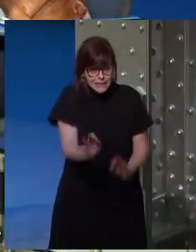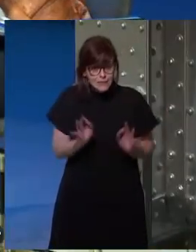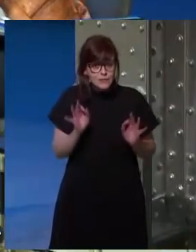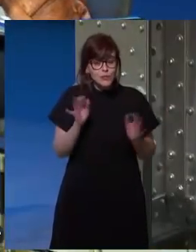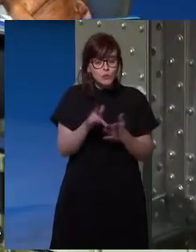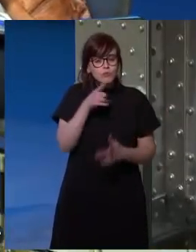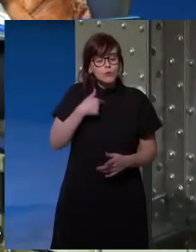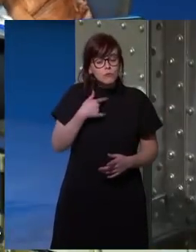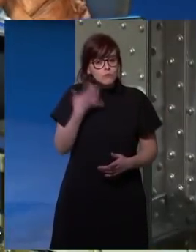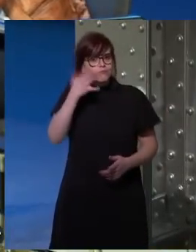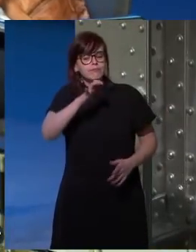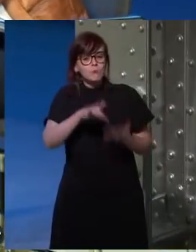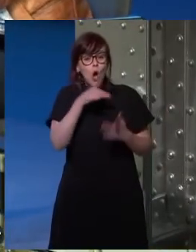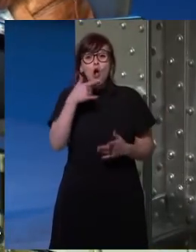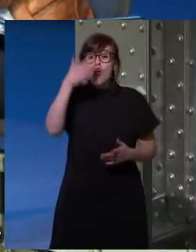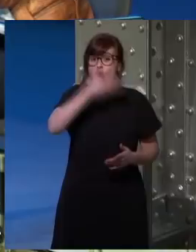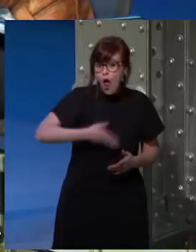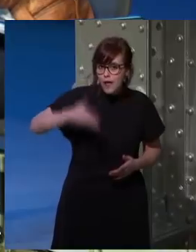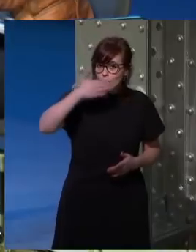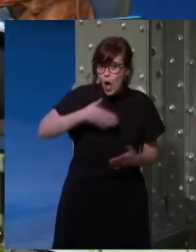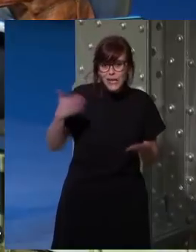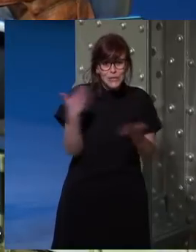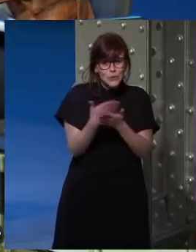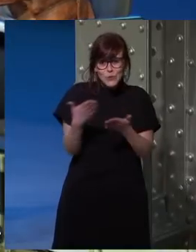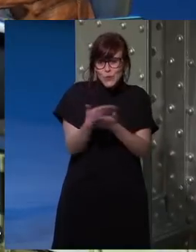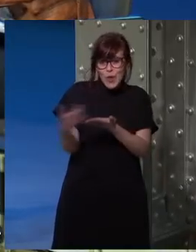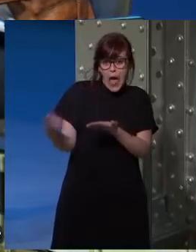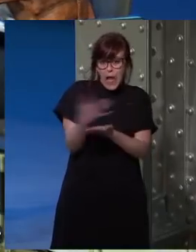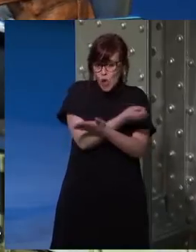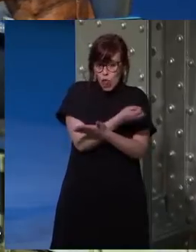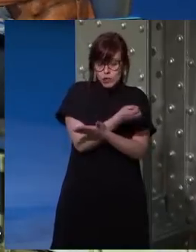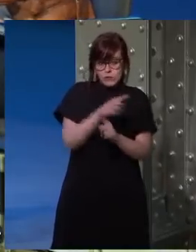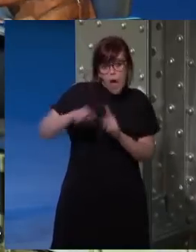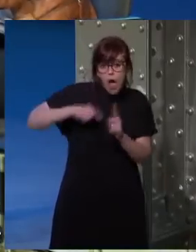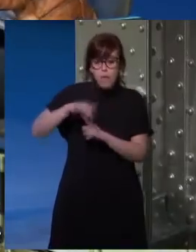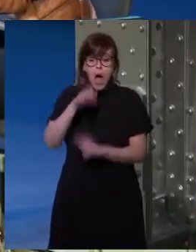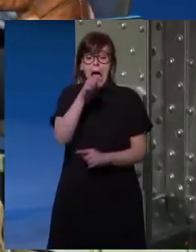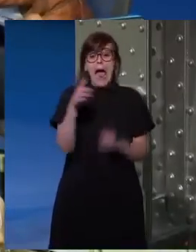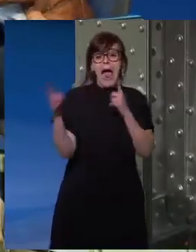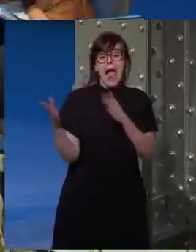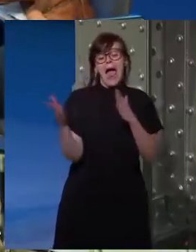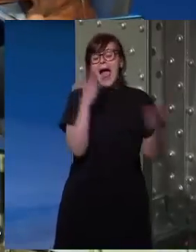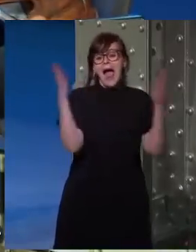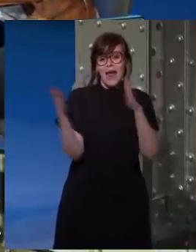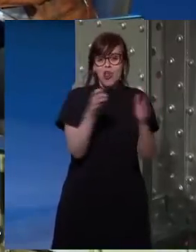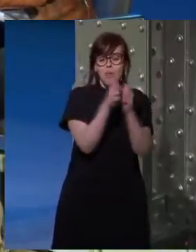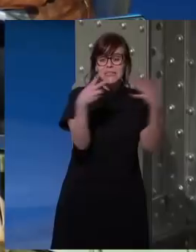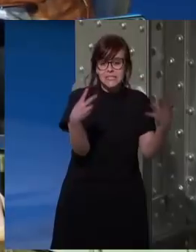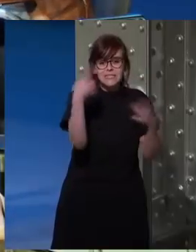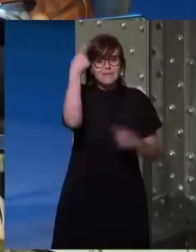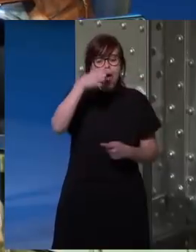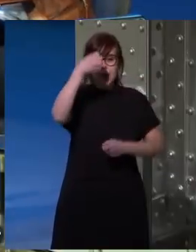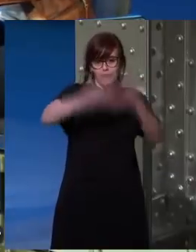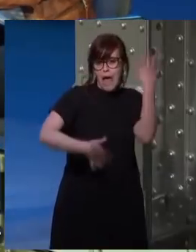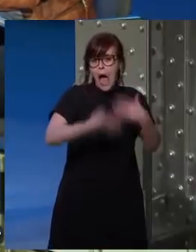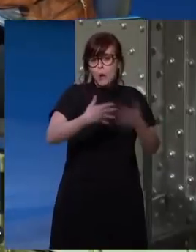cual, ¿eh? Y a mí me sorprende mucho, porque en el colegio lo hemos estudiado, yo creo, cada año estudias la generación del 27 y te sabes la lista de